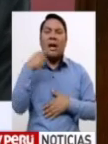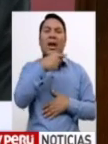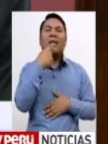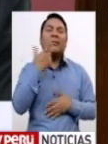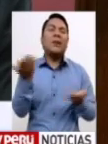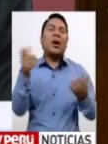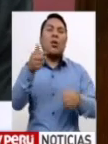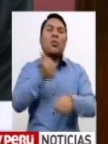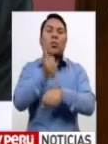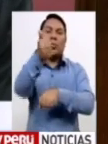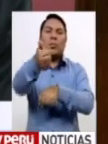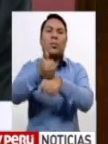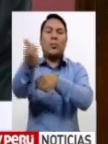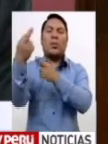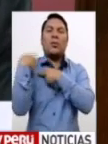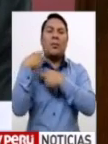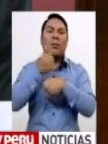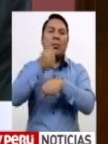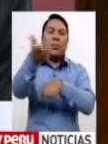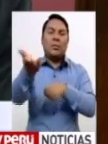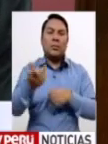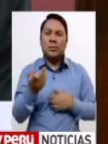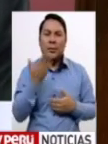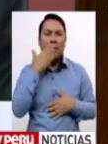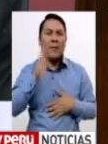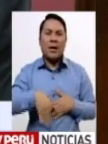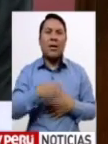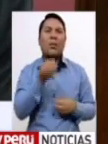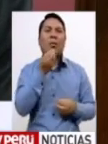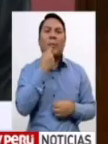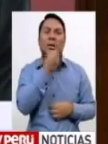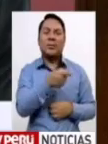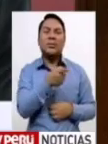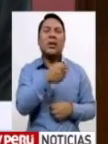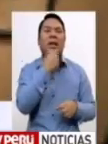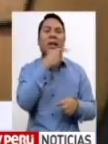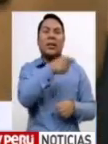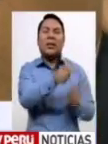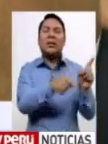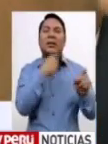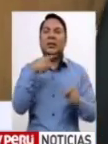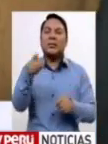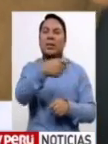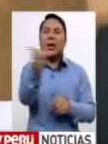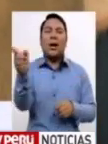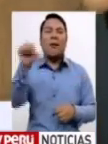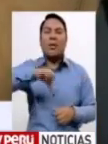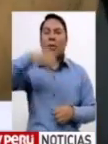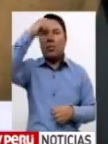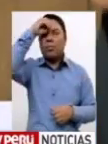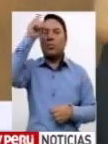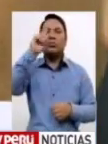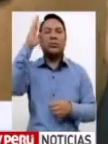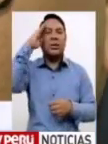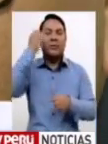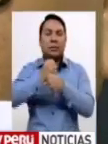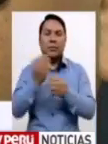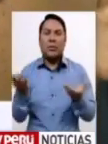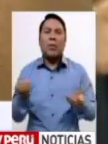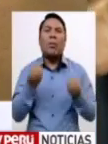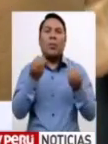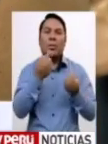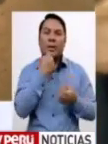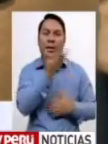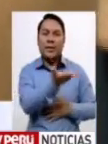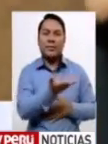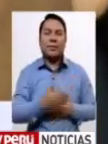también a maltratar a sus propios colegas, manifestando de que no estaban preparados. Mondragón Tarrillo aclaró que puso su cargo a